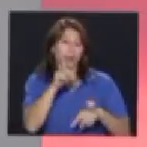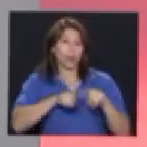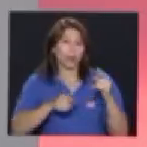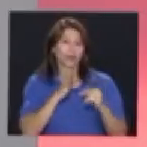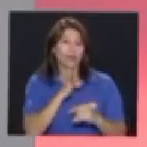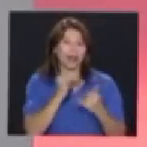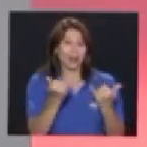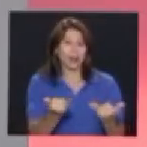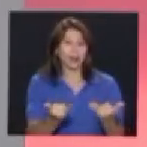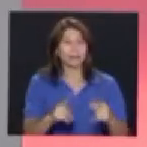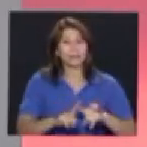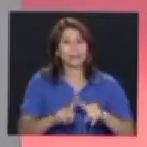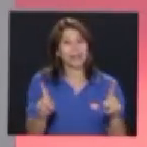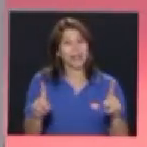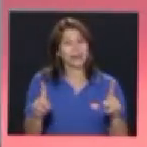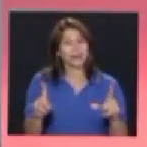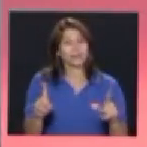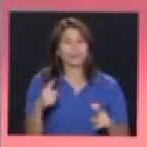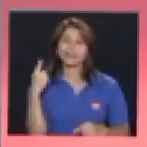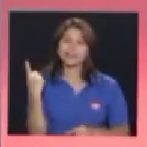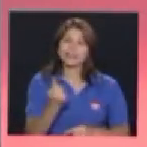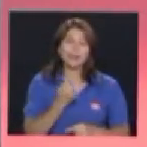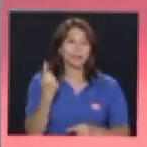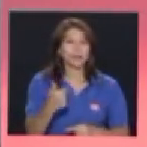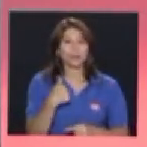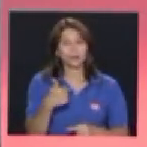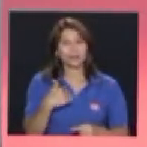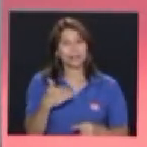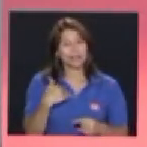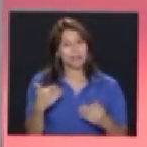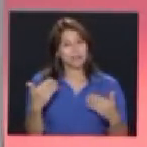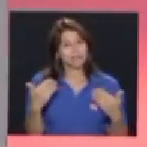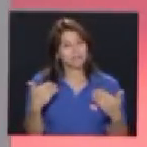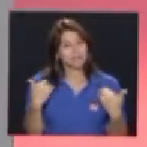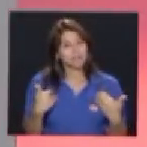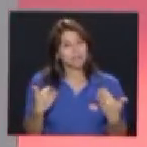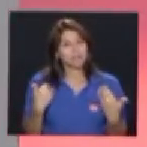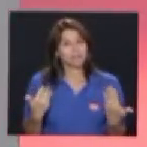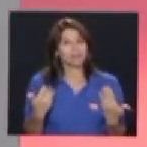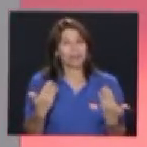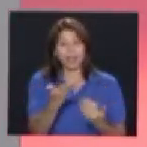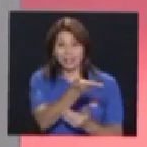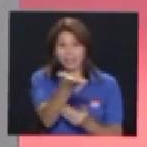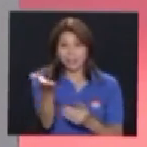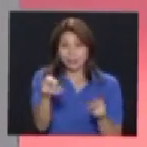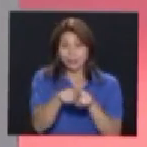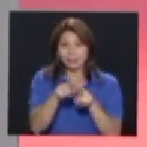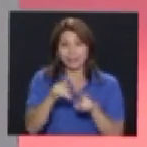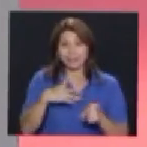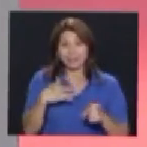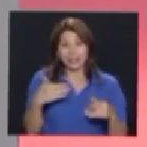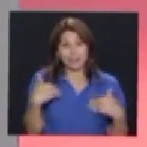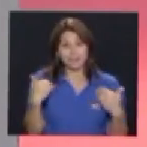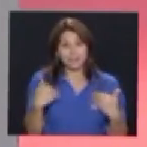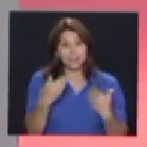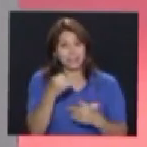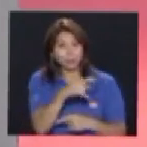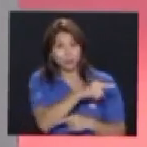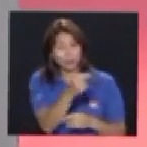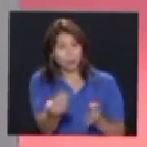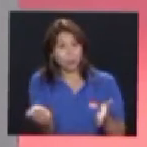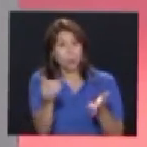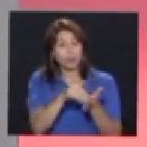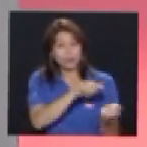pero siempre me dará mucho gusto y a los amigas y amigos más que ustedes nos